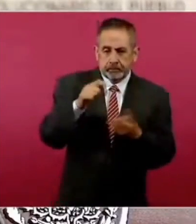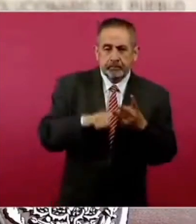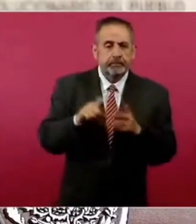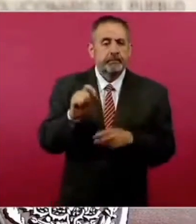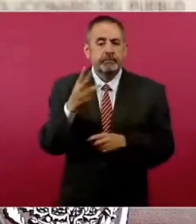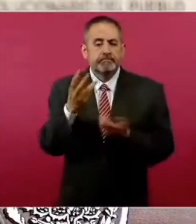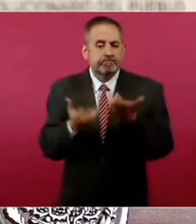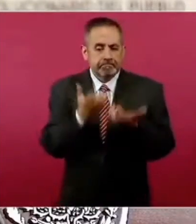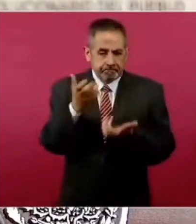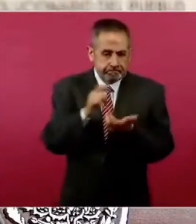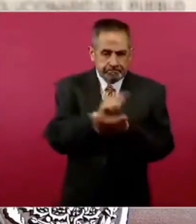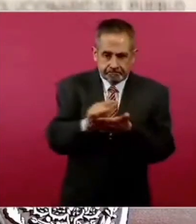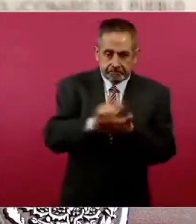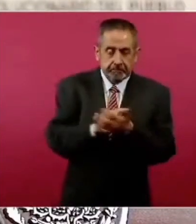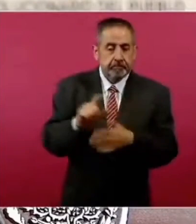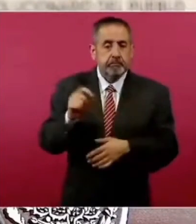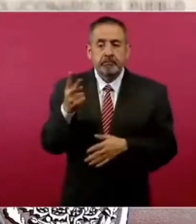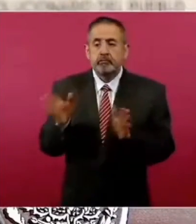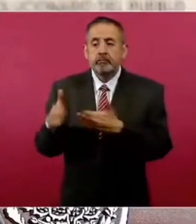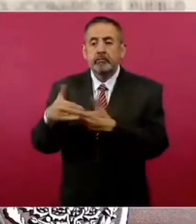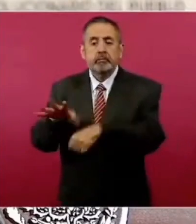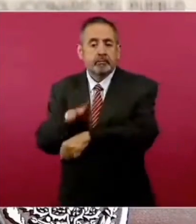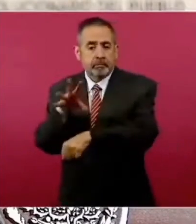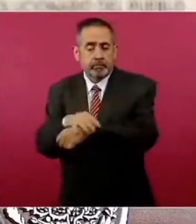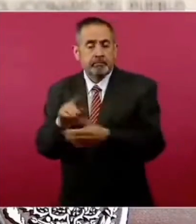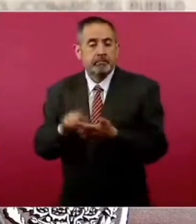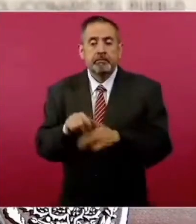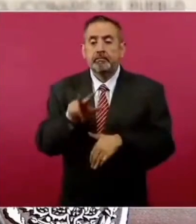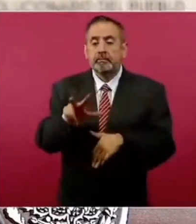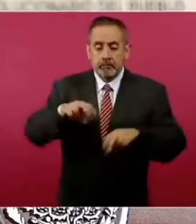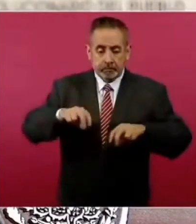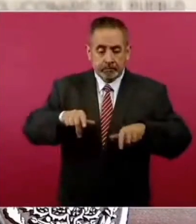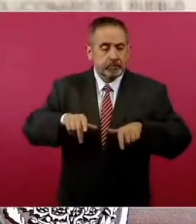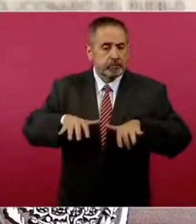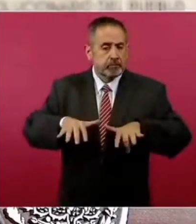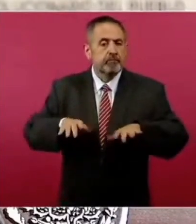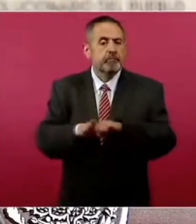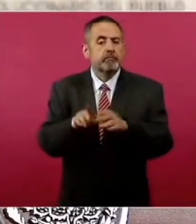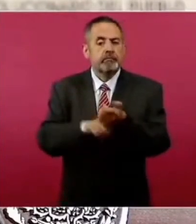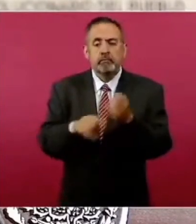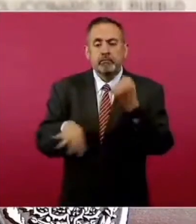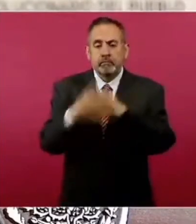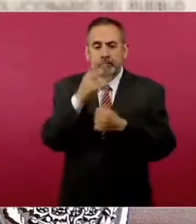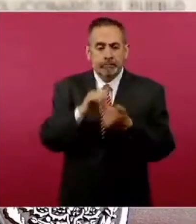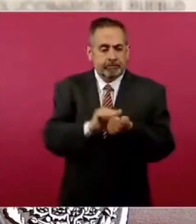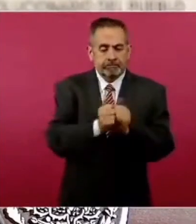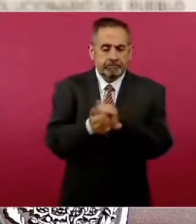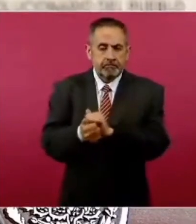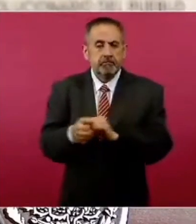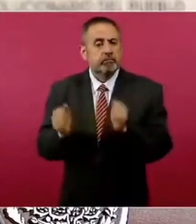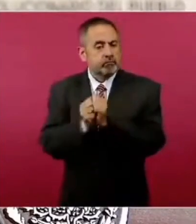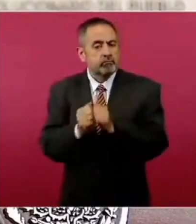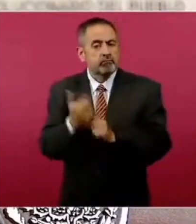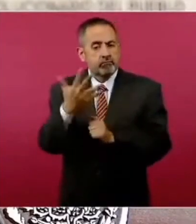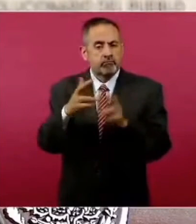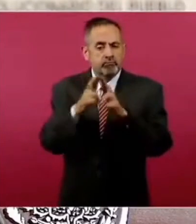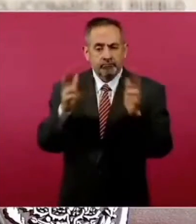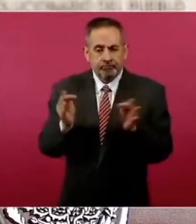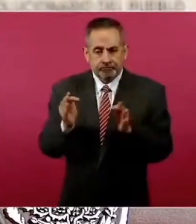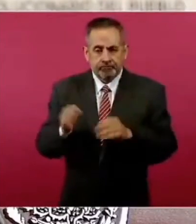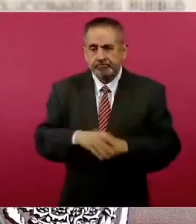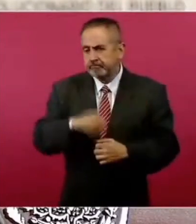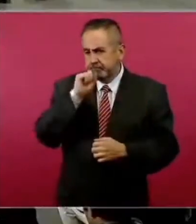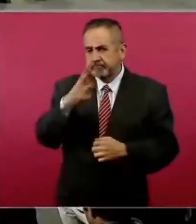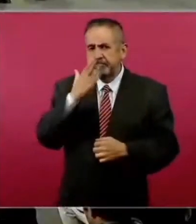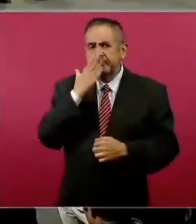22 plantas de emergencia 18 tableros eléctricos 14 transformadores y cinco refrigeradores también ya en Sonora tenemos